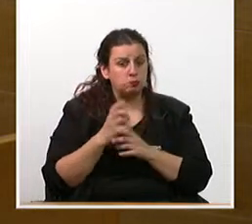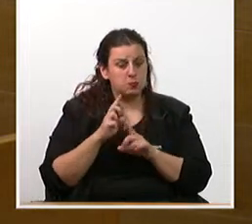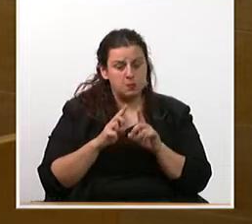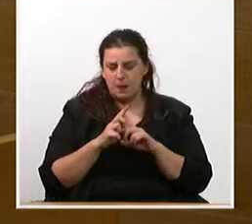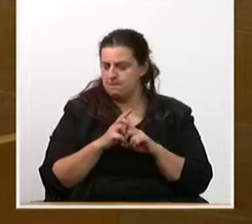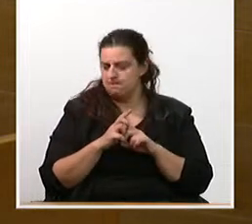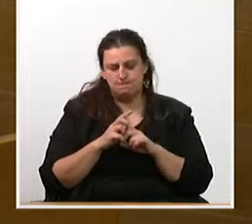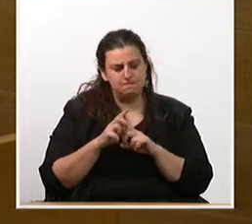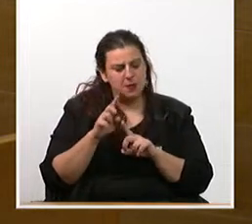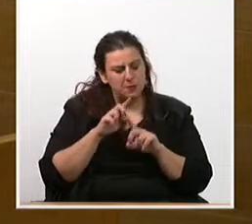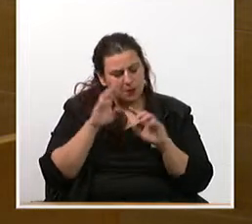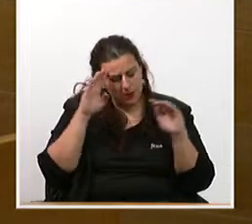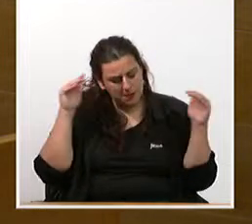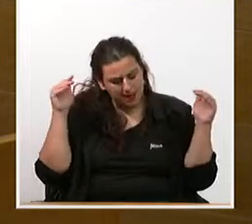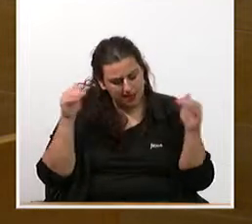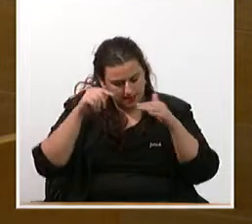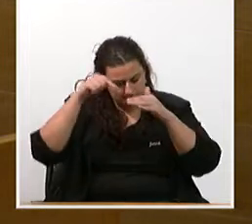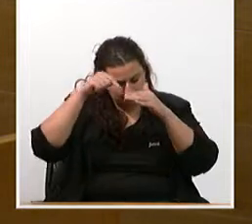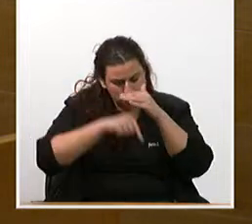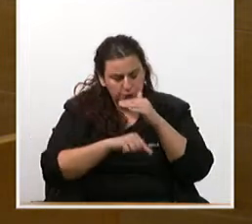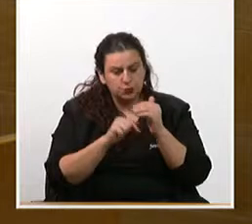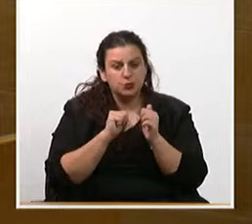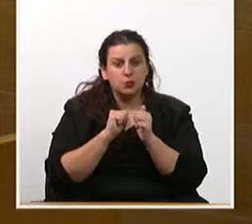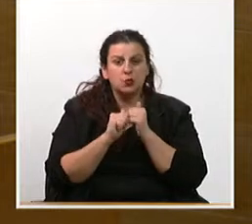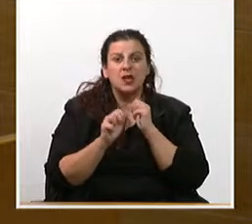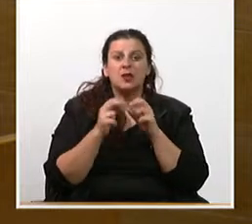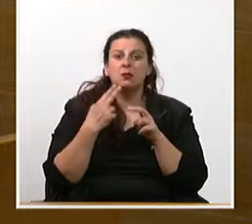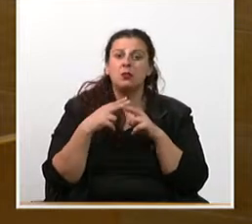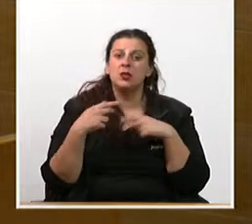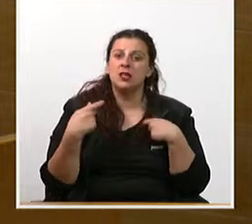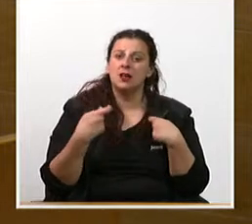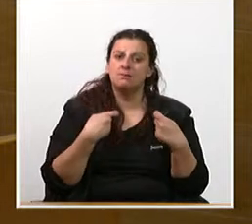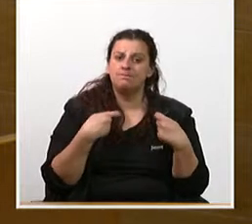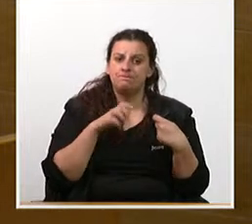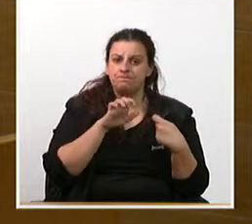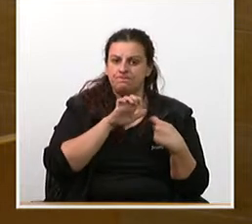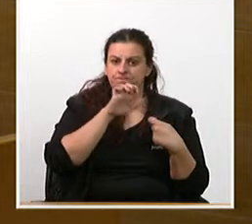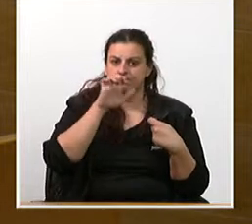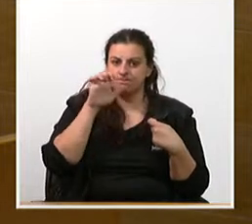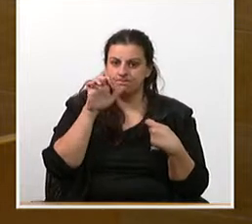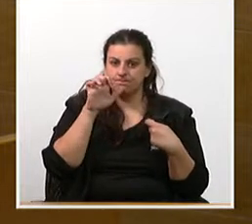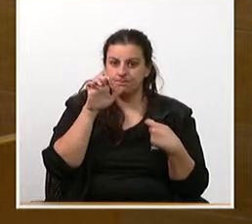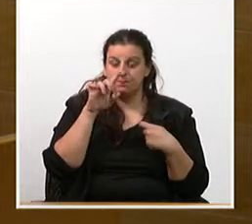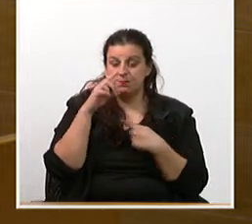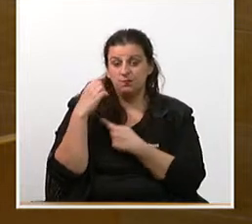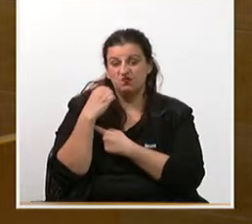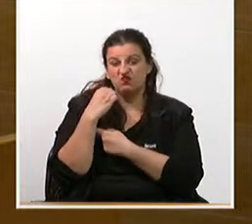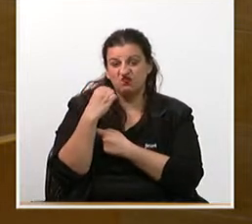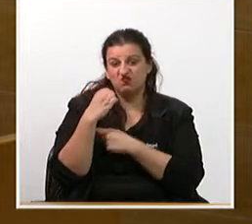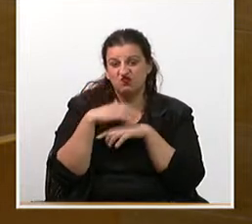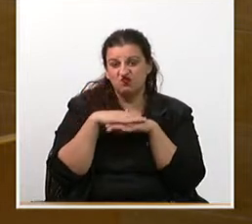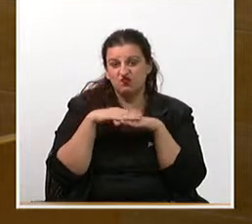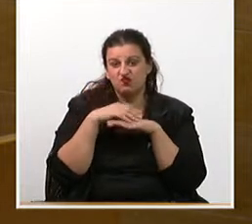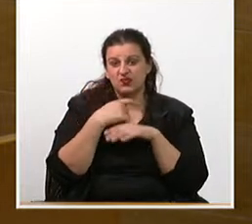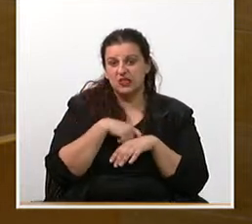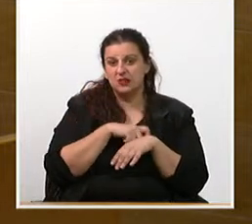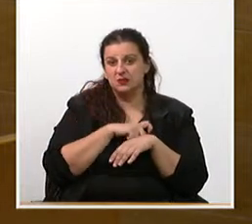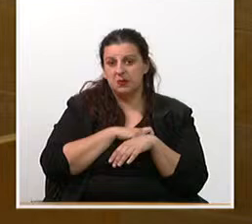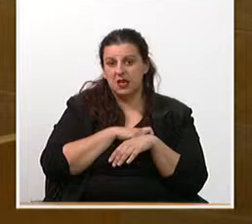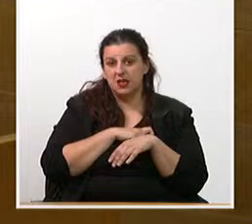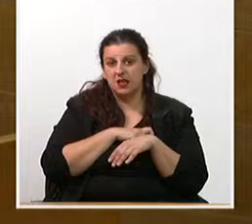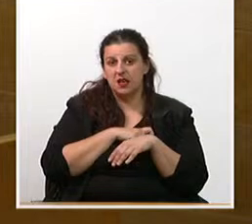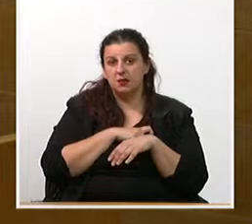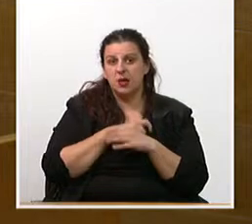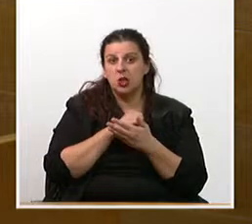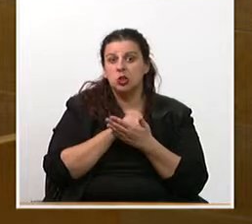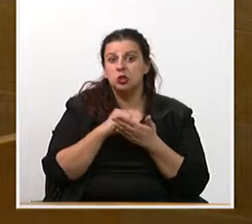que ir al problema de raíz que no es otro que una política comercial europea apoyada en por el gobierno de España y por nuestro por muchos